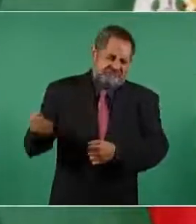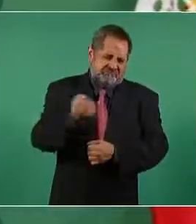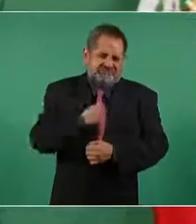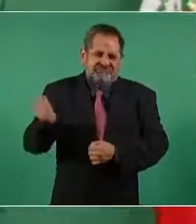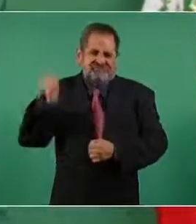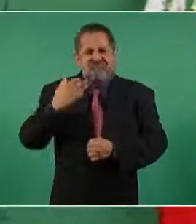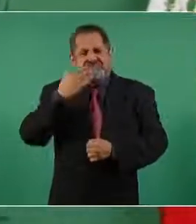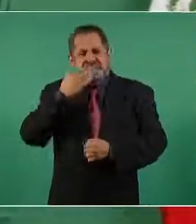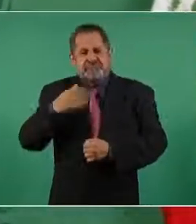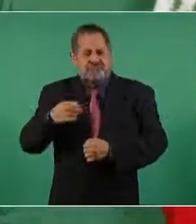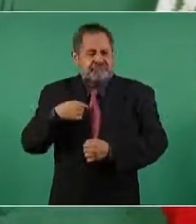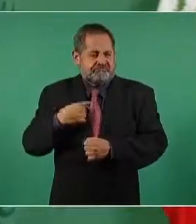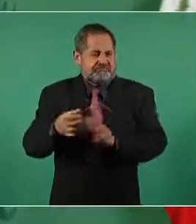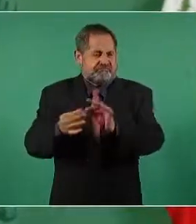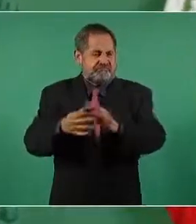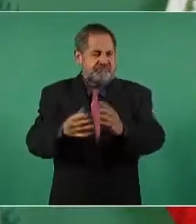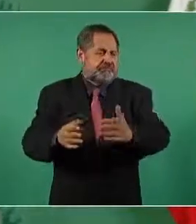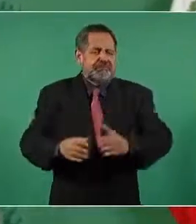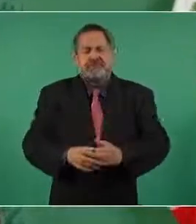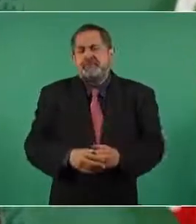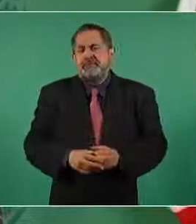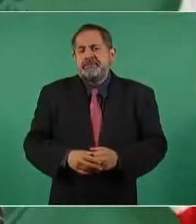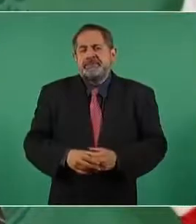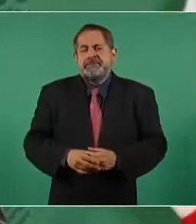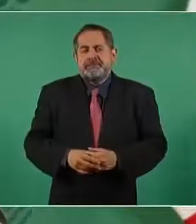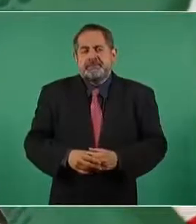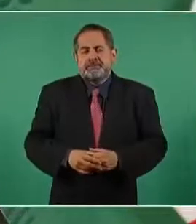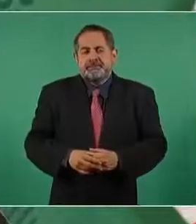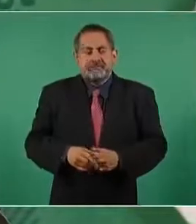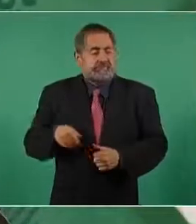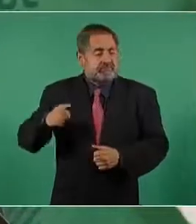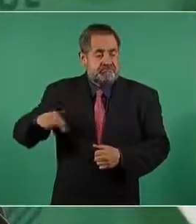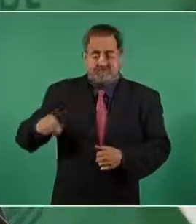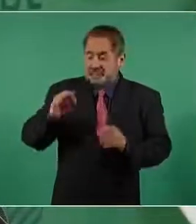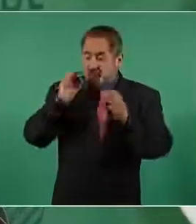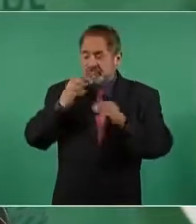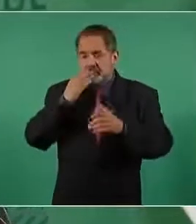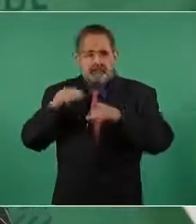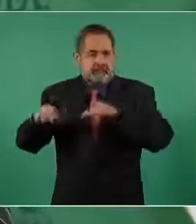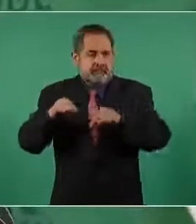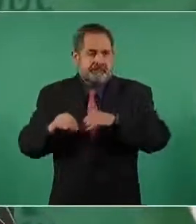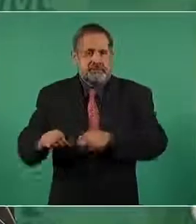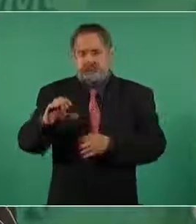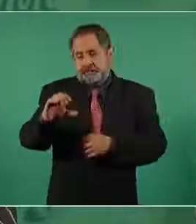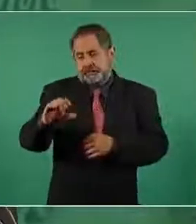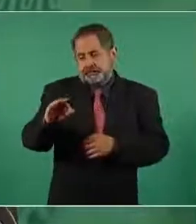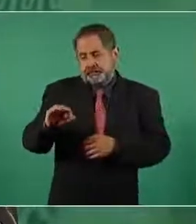como las que estoy describiendo, de trabajadores